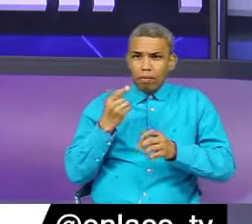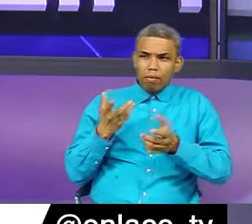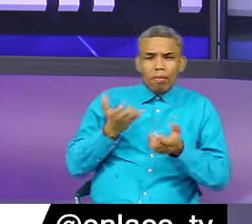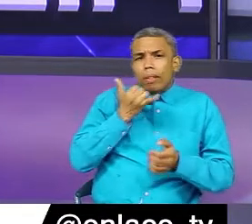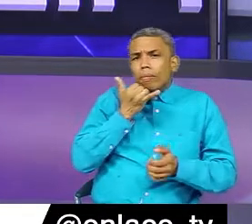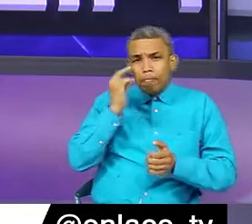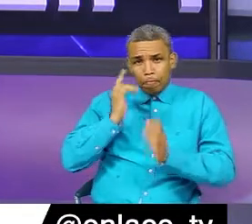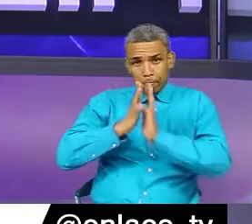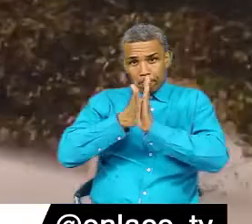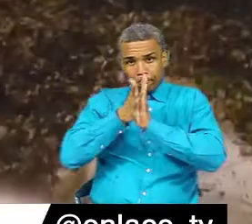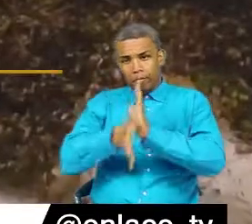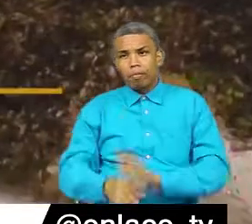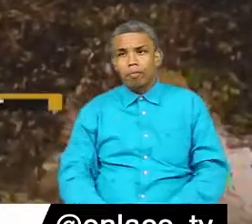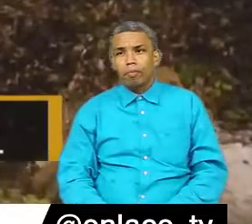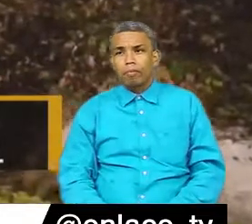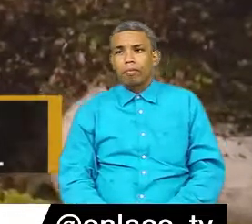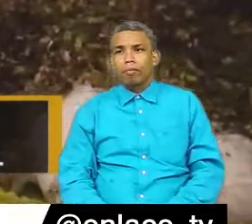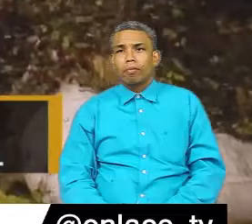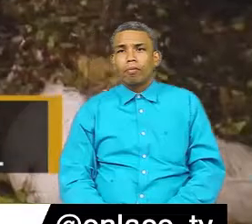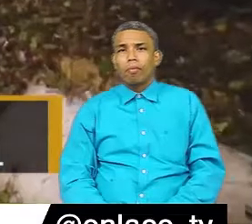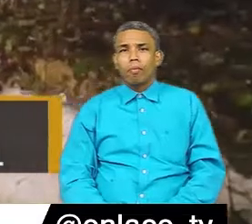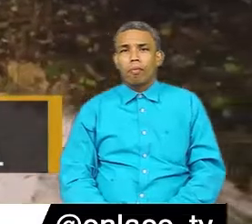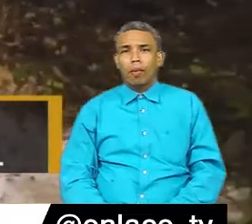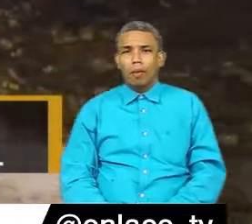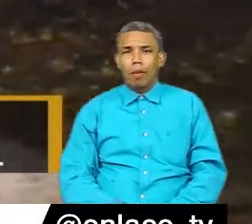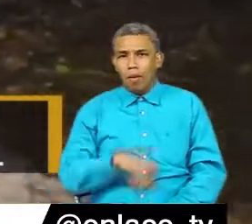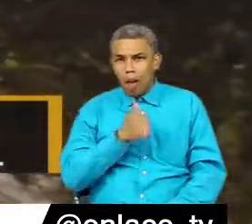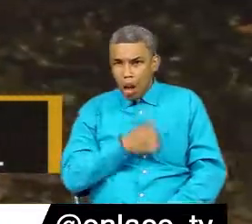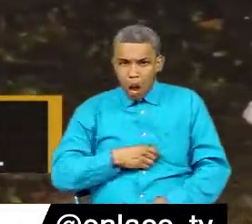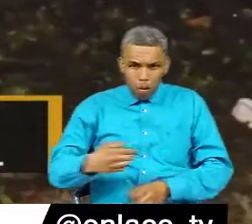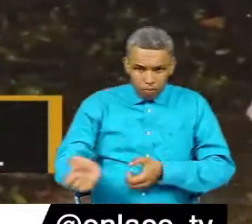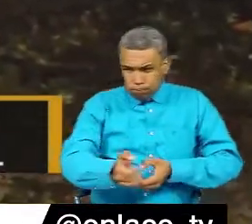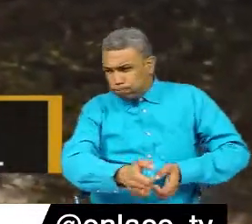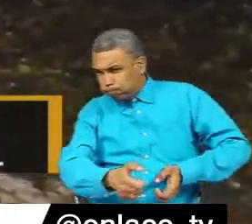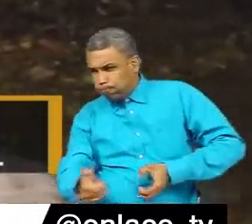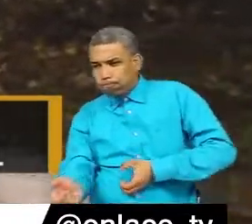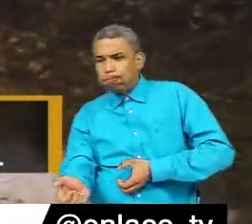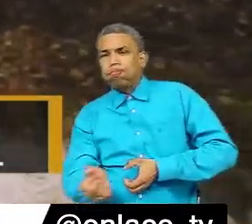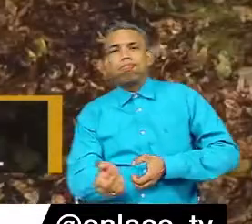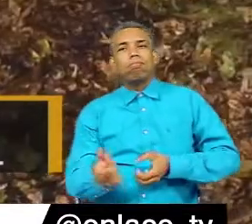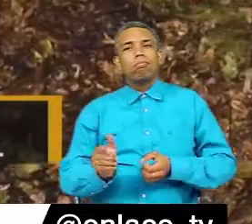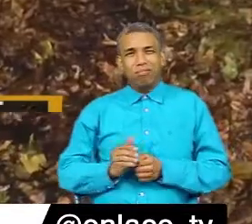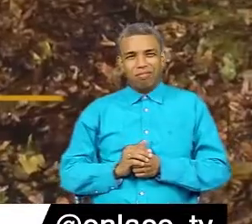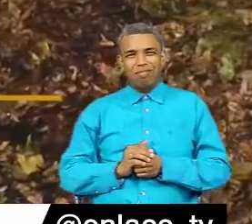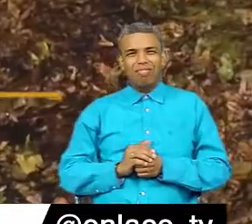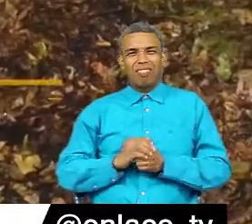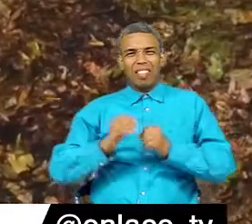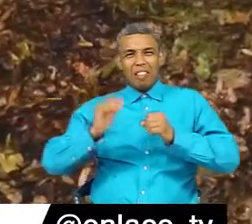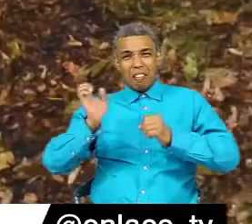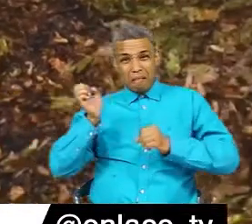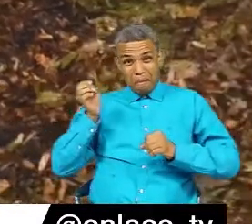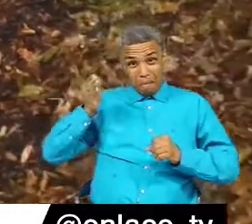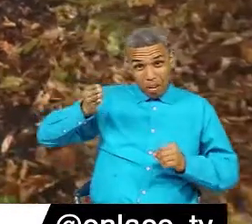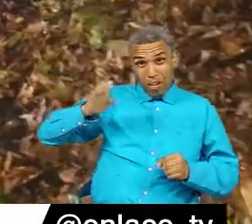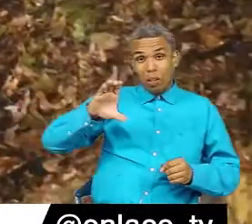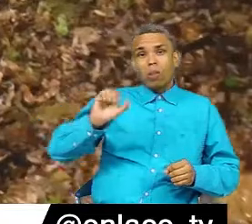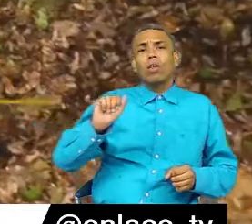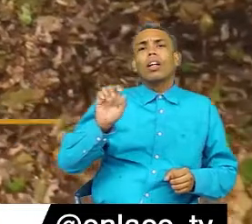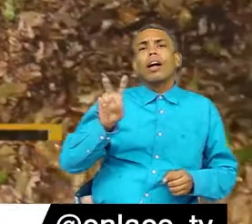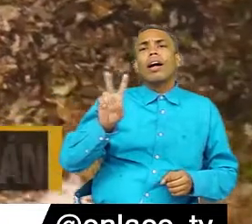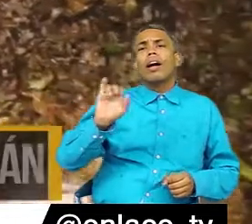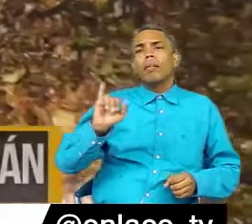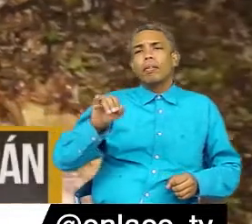sector. Este es el momento en el que los bomberos voluntarios intervienen en la ceiba ubicada en el rompoy de Cavipetrol, luego de que estos desechos